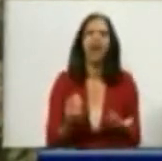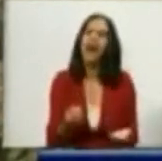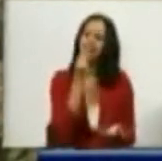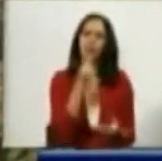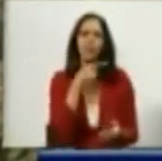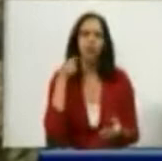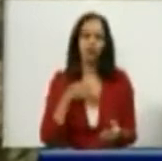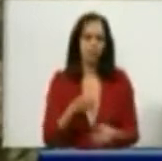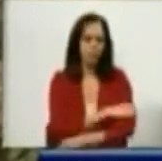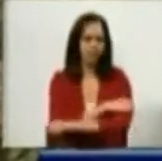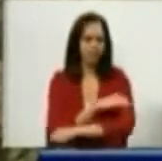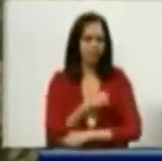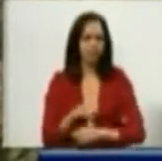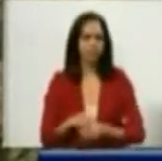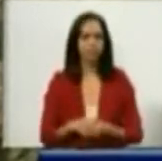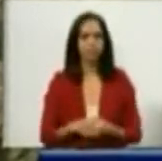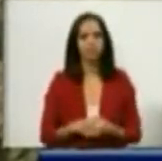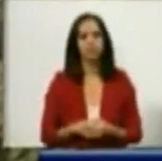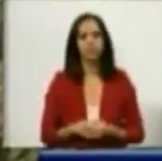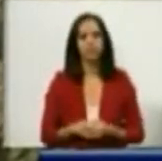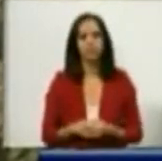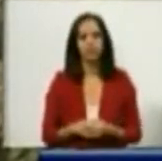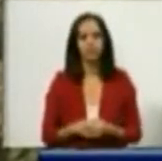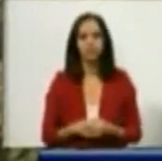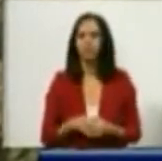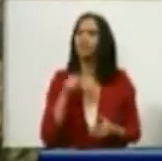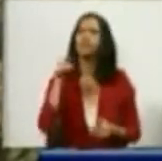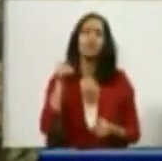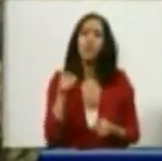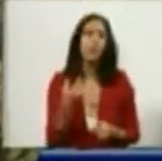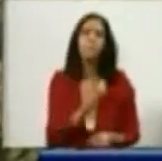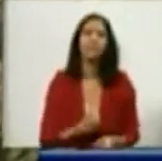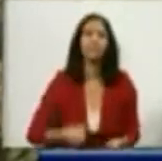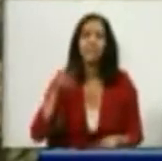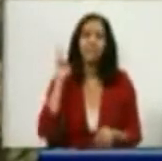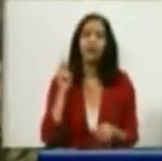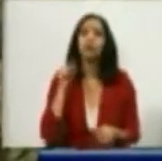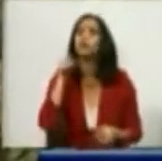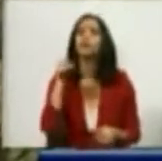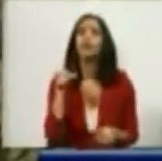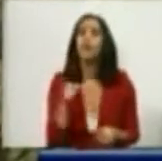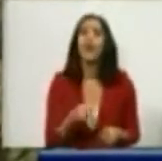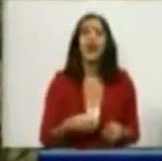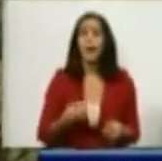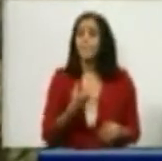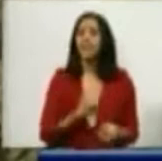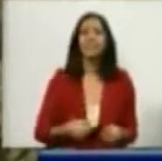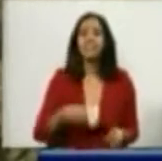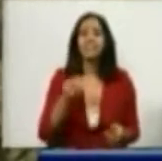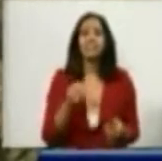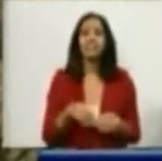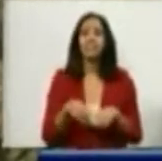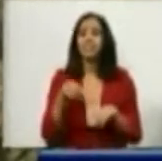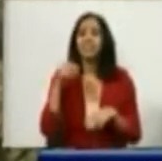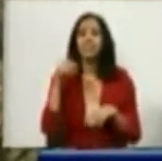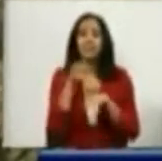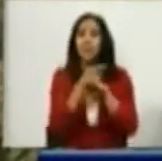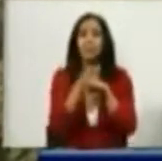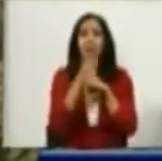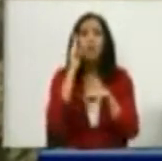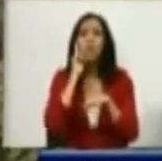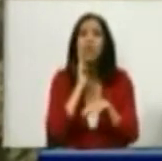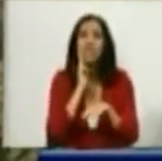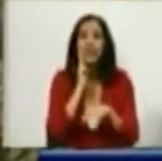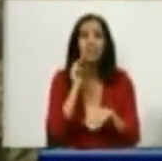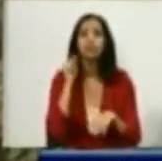un dulce cualido tú no vas a ser presidente de Venezuela yo se lo dije no vas a ser presidente de Bolívar del gobernador del estado Bolívar